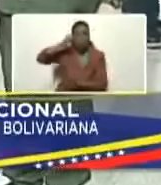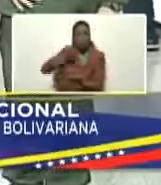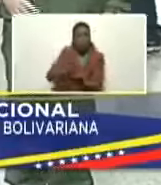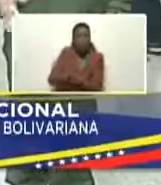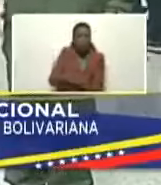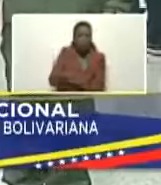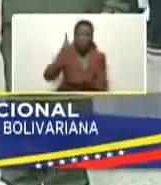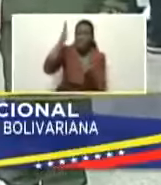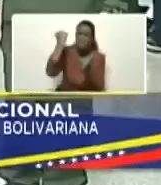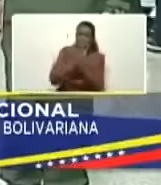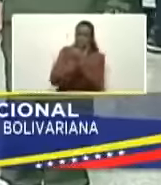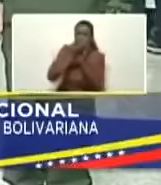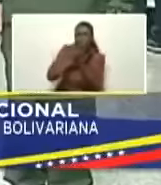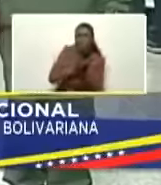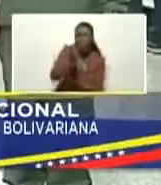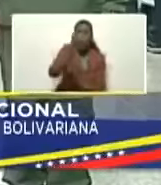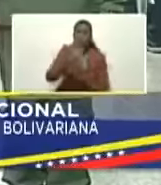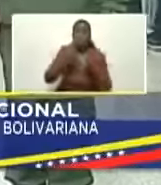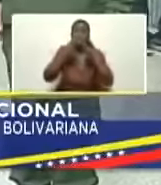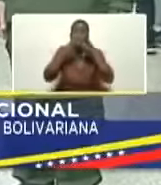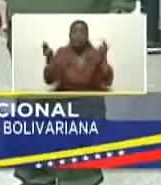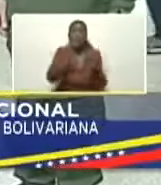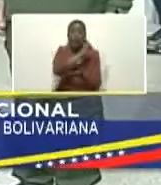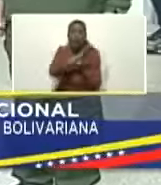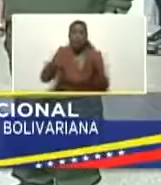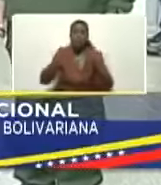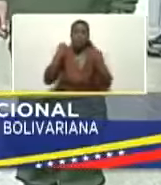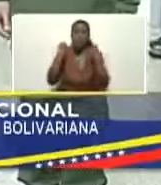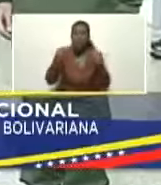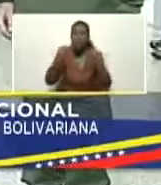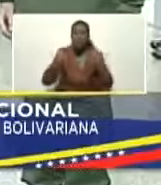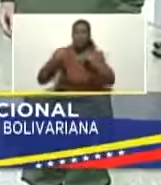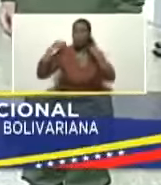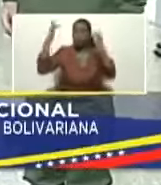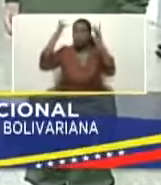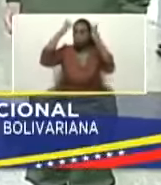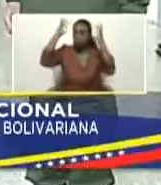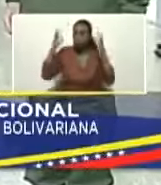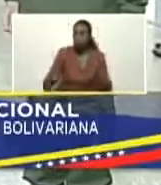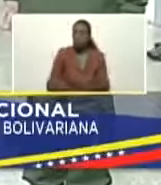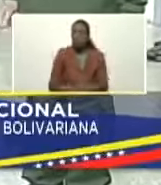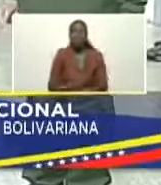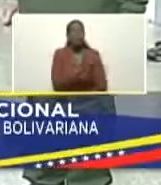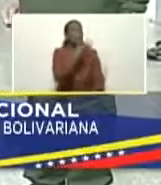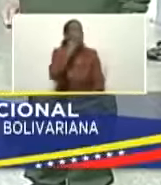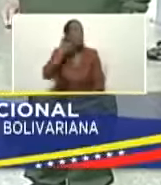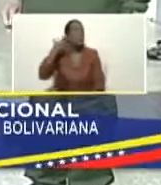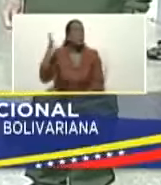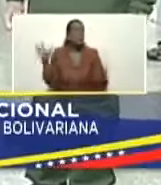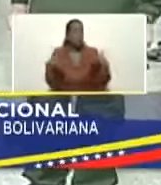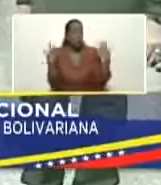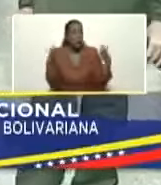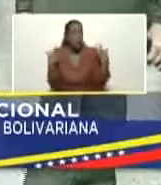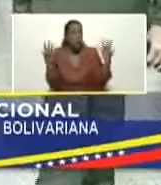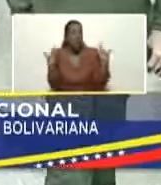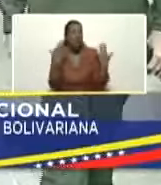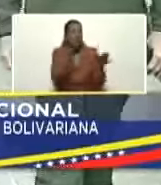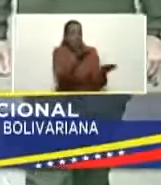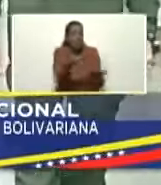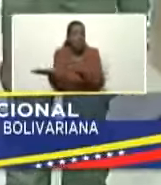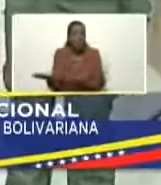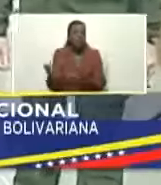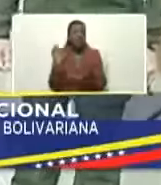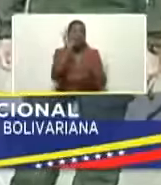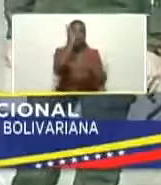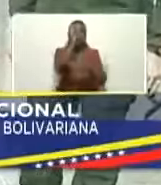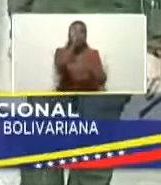el camino de fortalecer la educación pública, gratuita, de calidad, de alto nivel. Estamos orgullosos y contentos, mi comandante en jefe. La